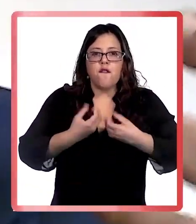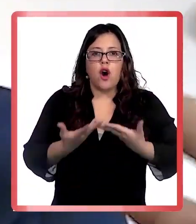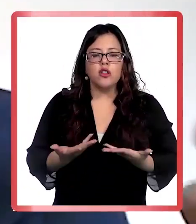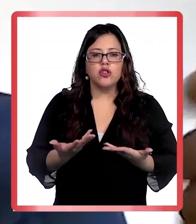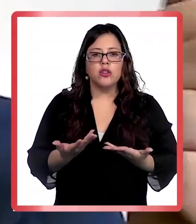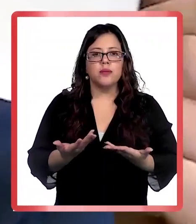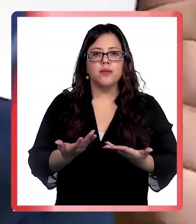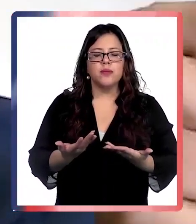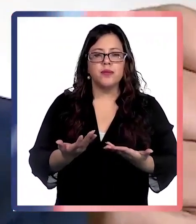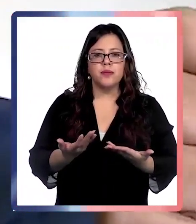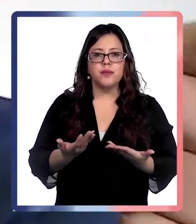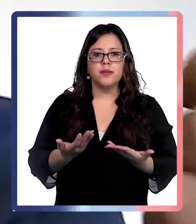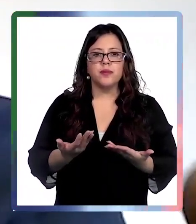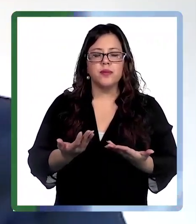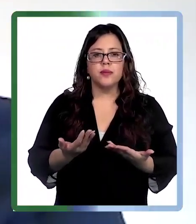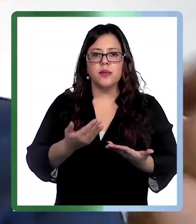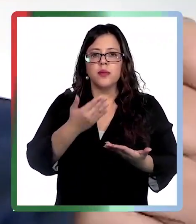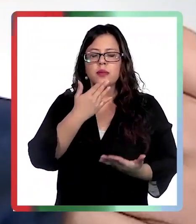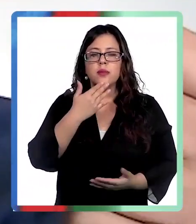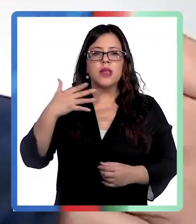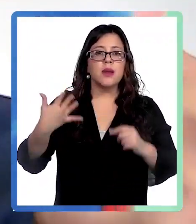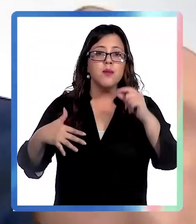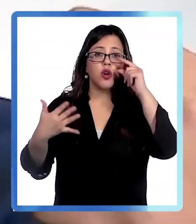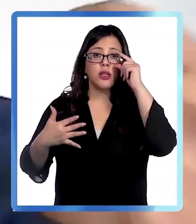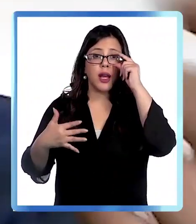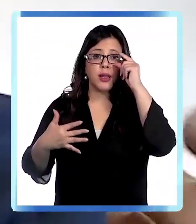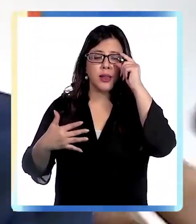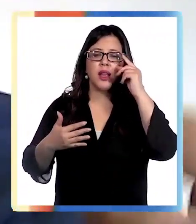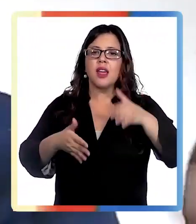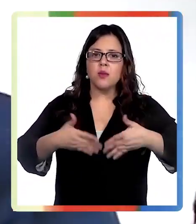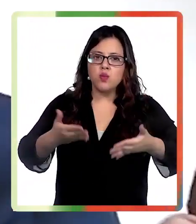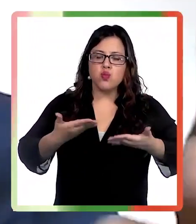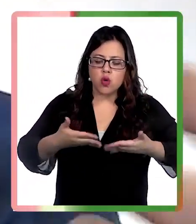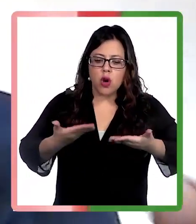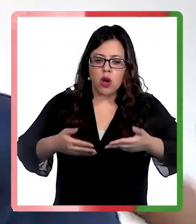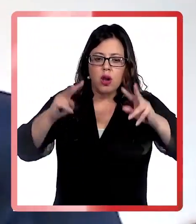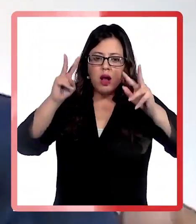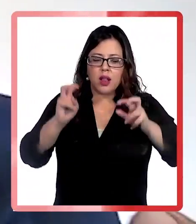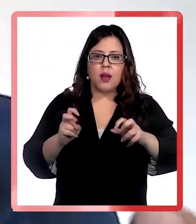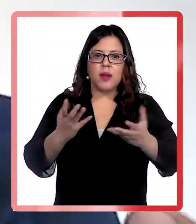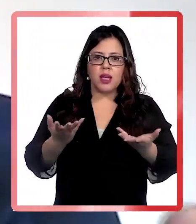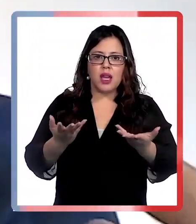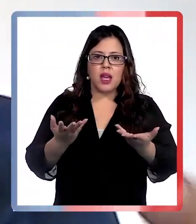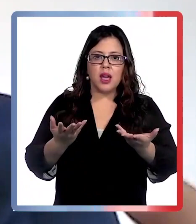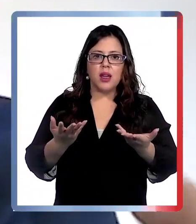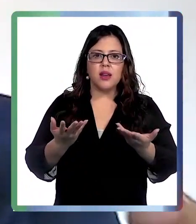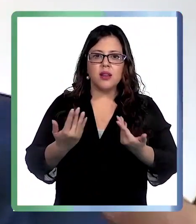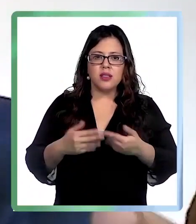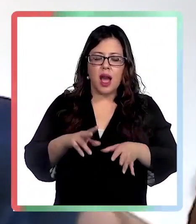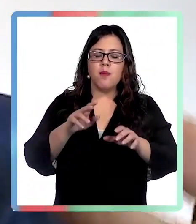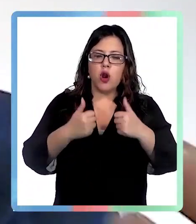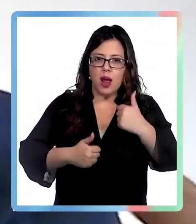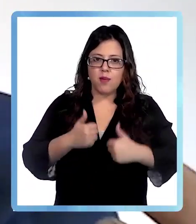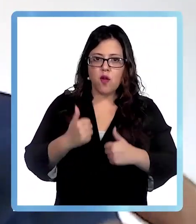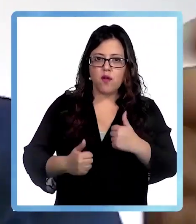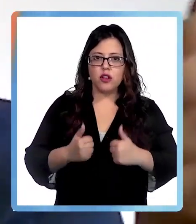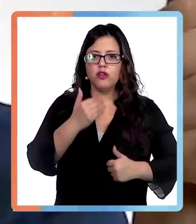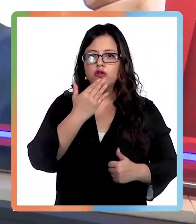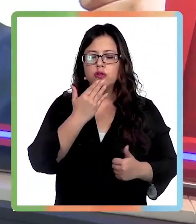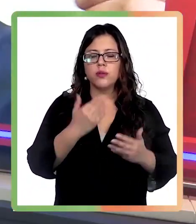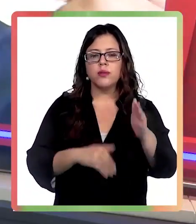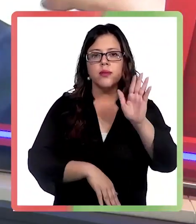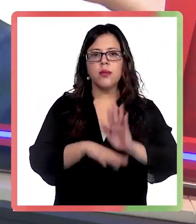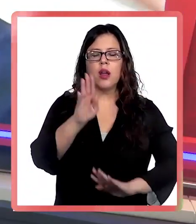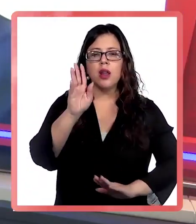importante estado anímico en términos de ilusión por la profesión, y está este tema de que la mayoría de los docentes también